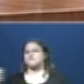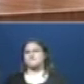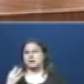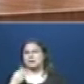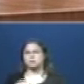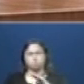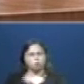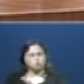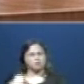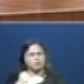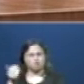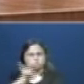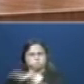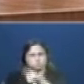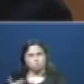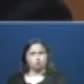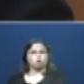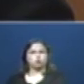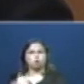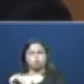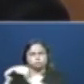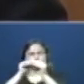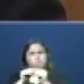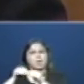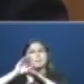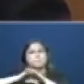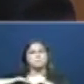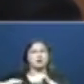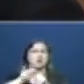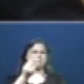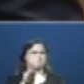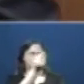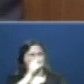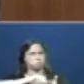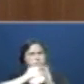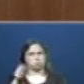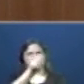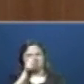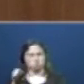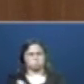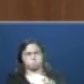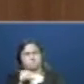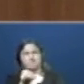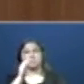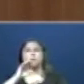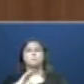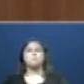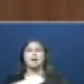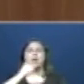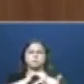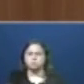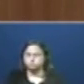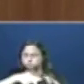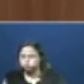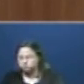trabajando entre todos para mejorar para perfeccionar ese proyecto y para convertirlo finalmente en